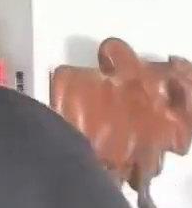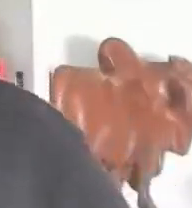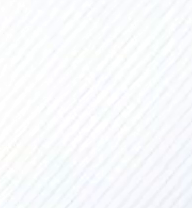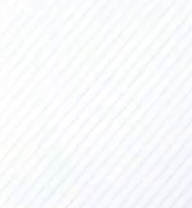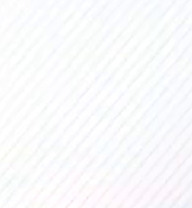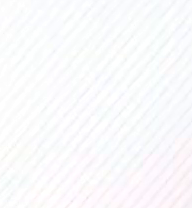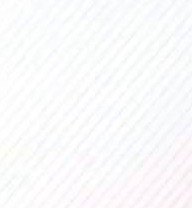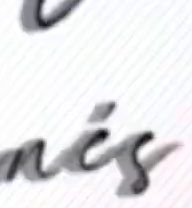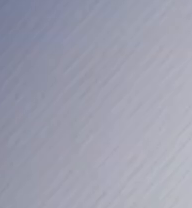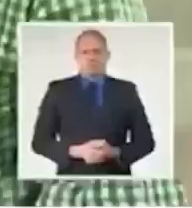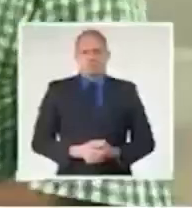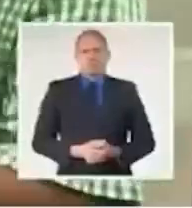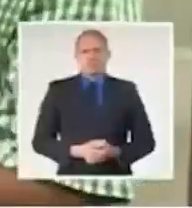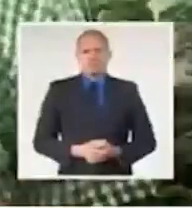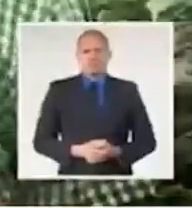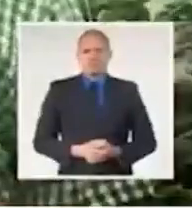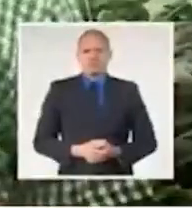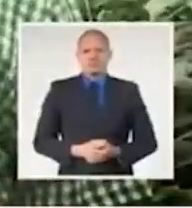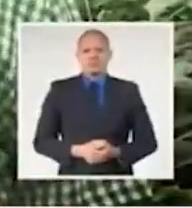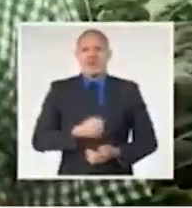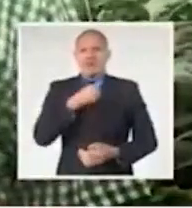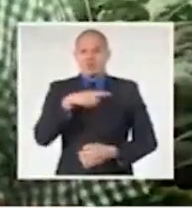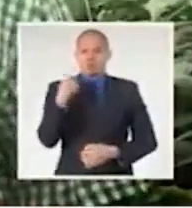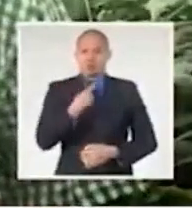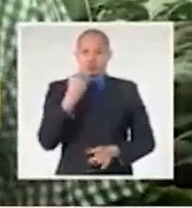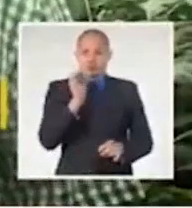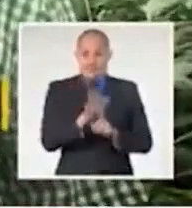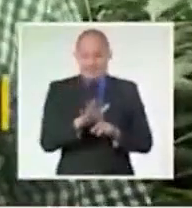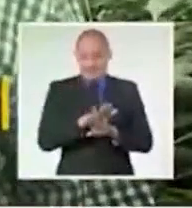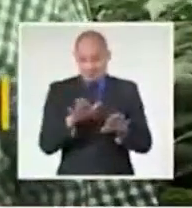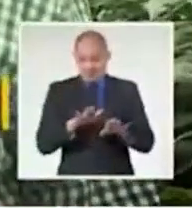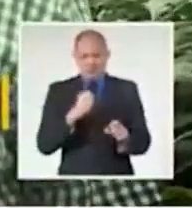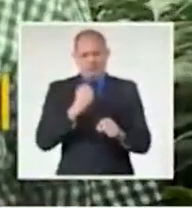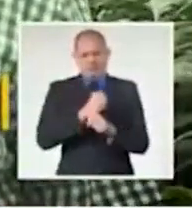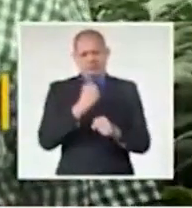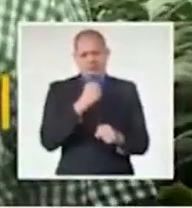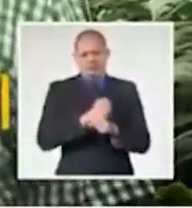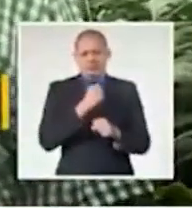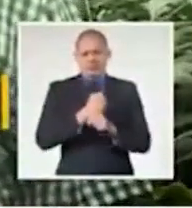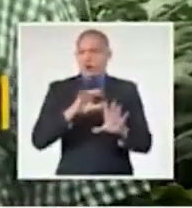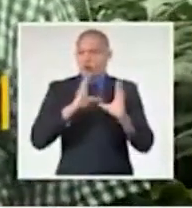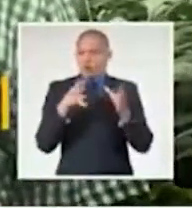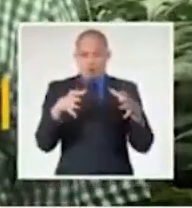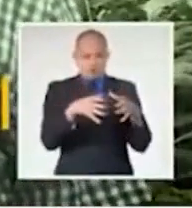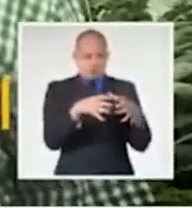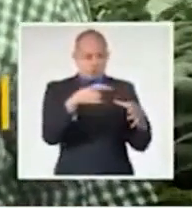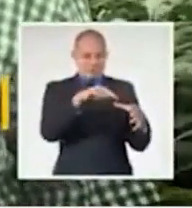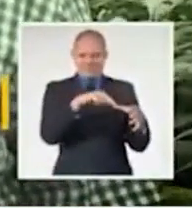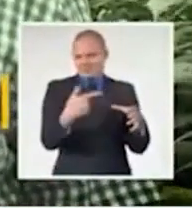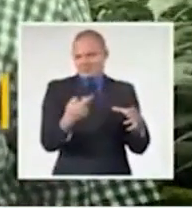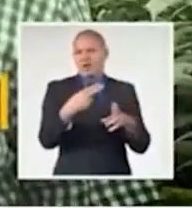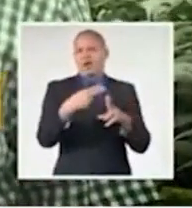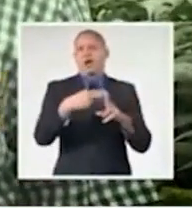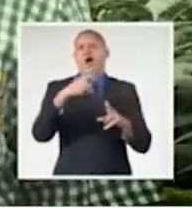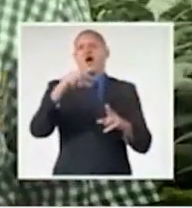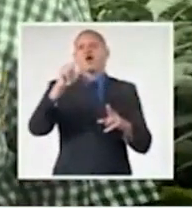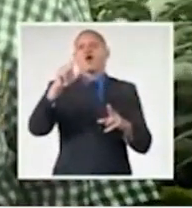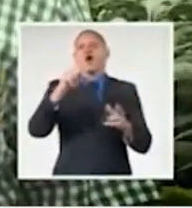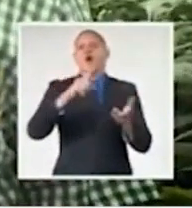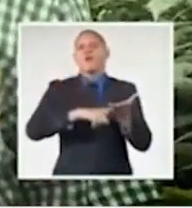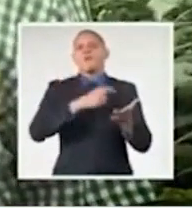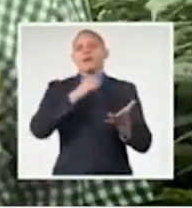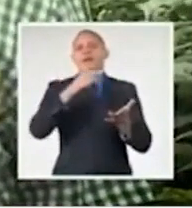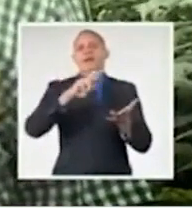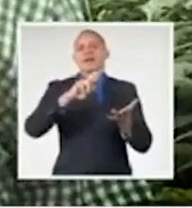vamos a otro vídeo tuvimos con mucho que hacer con mucho and comparte de la reducción de la cooperativa de los cooperativistas el